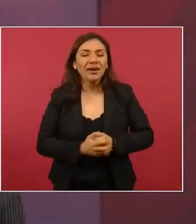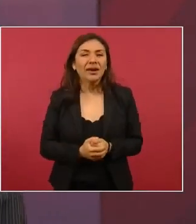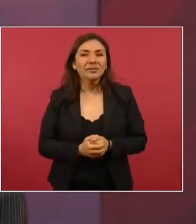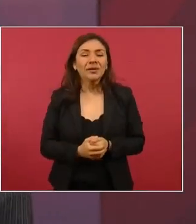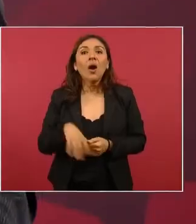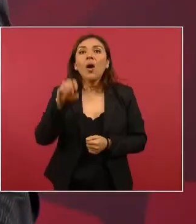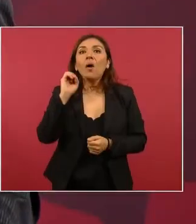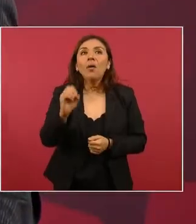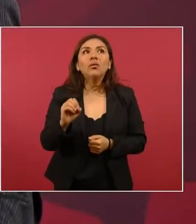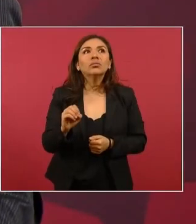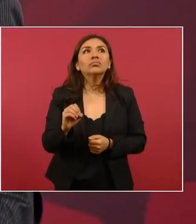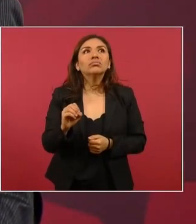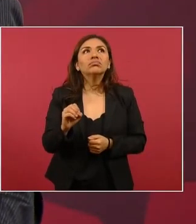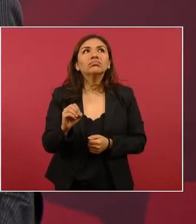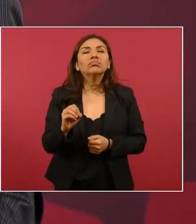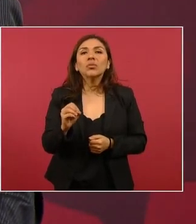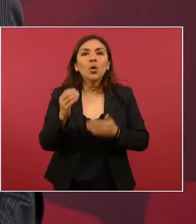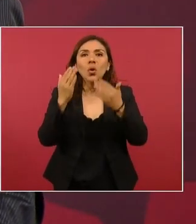existiera